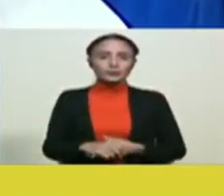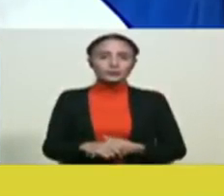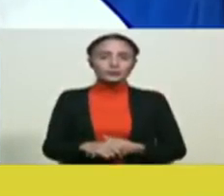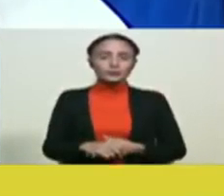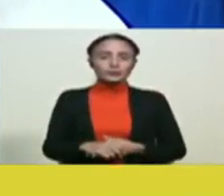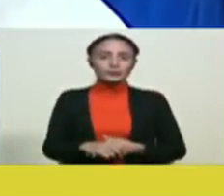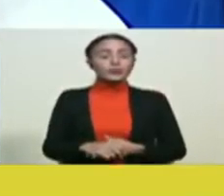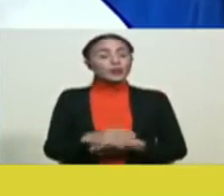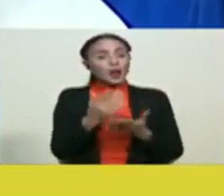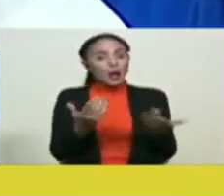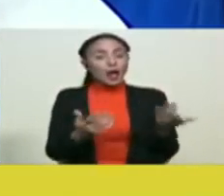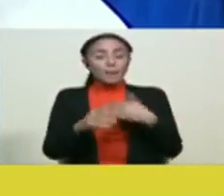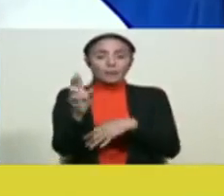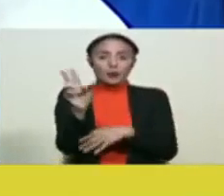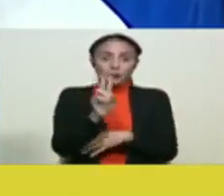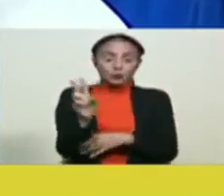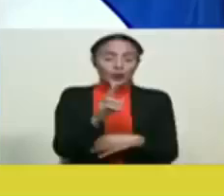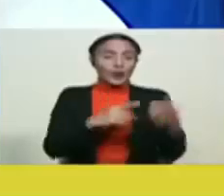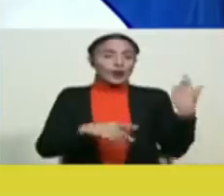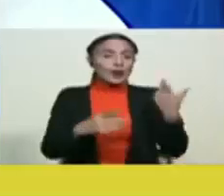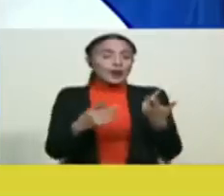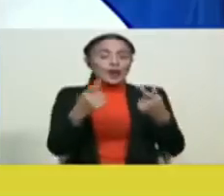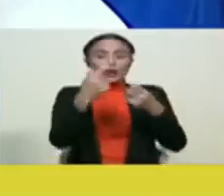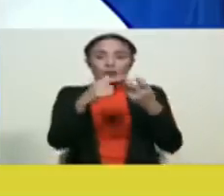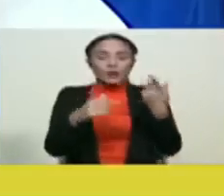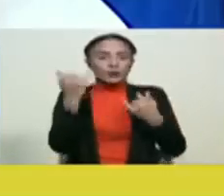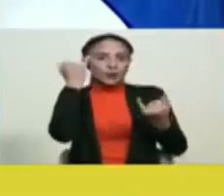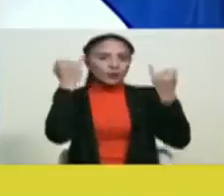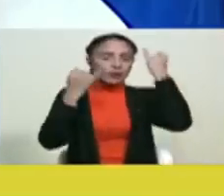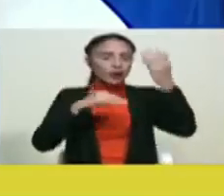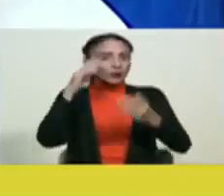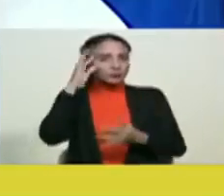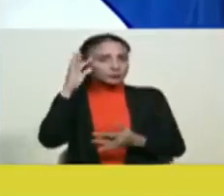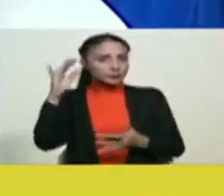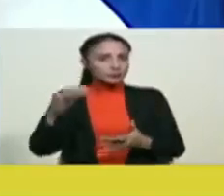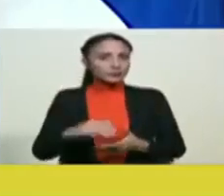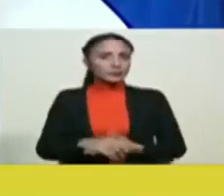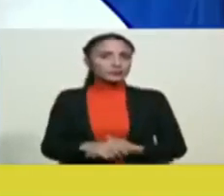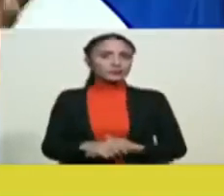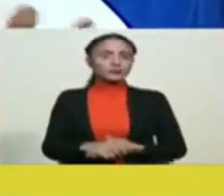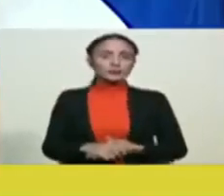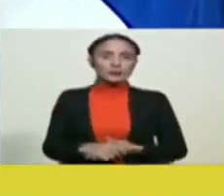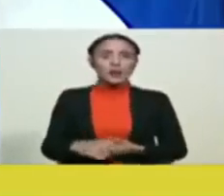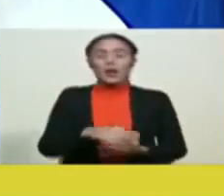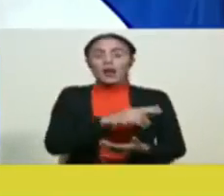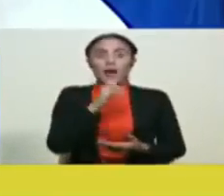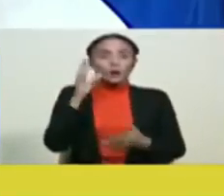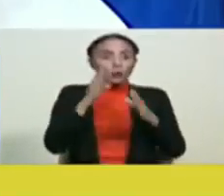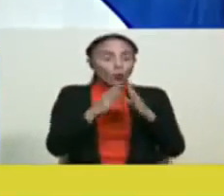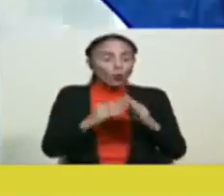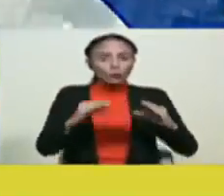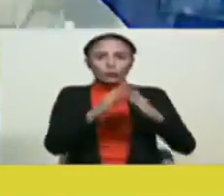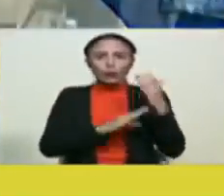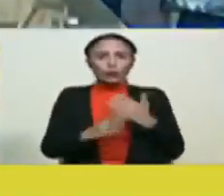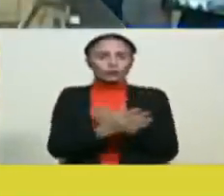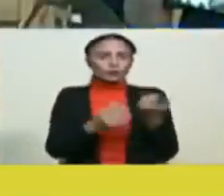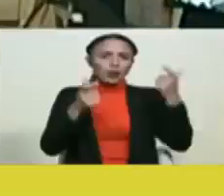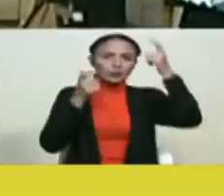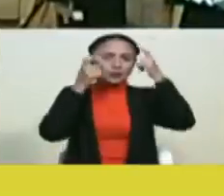venezuela bolívar martí los sueños de fidel el gigante de chaves el gigante